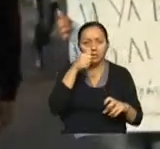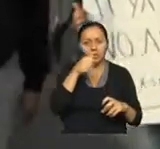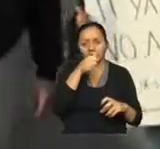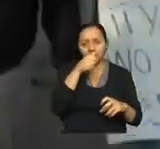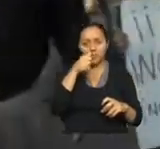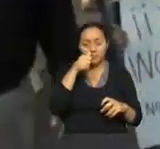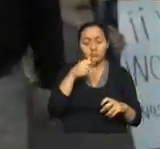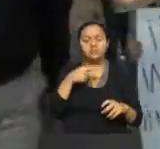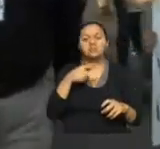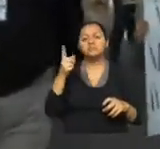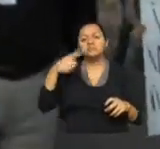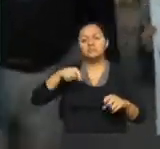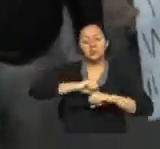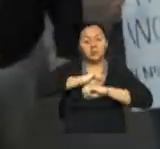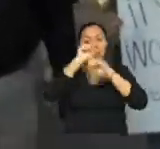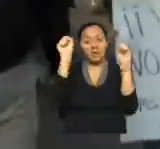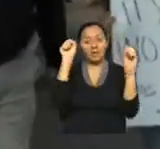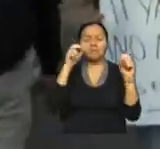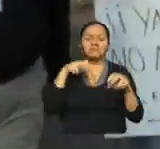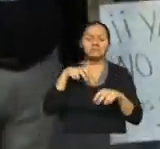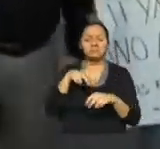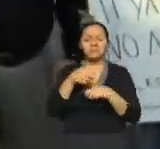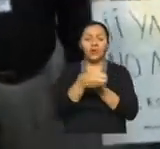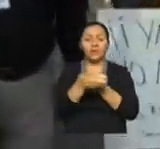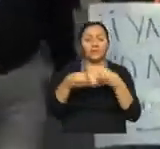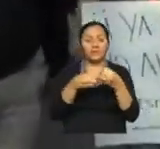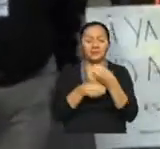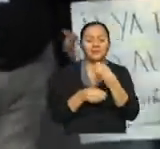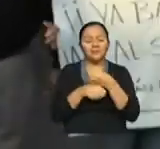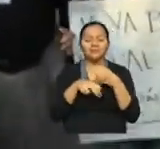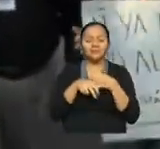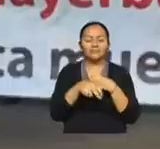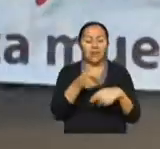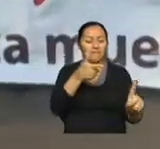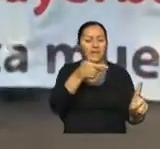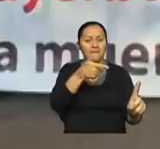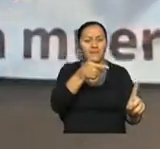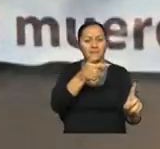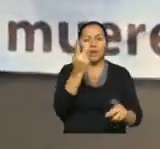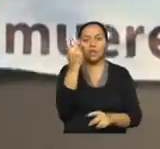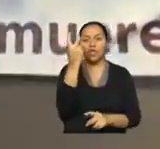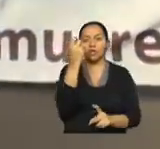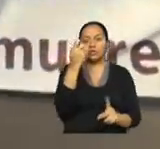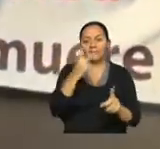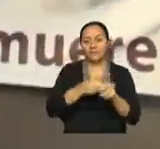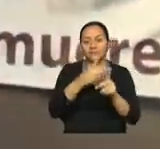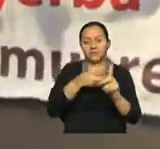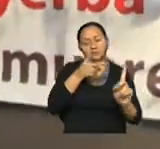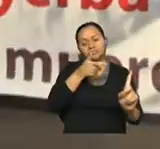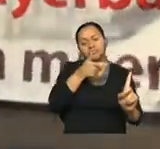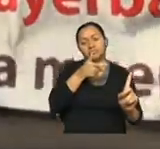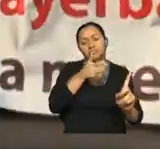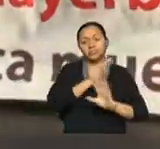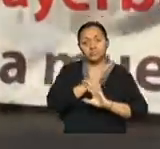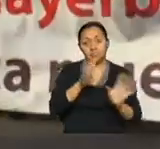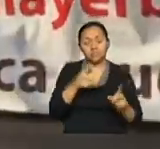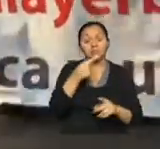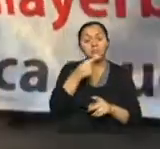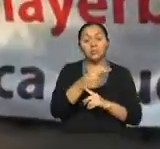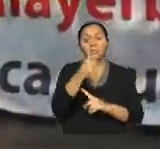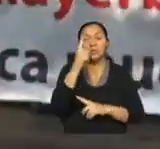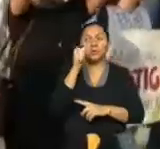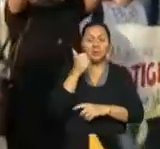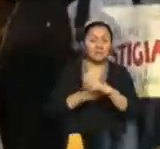12 balazos a plena luz del día cerca de las oficinas del semanario que fundó en 2003. Desde hace más de una década era